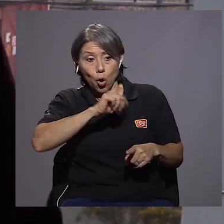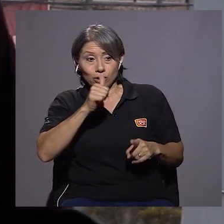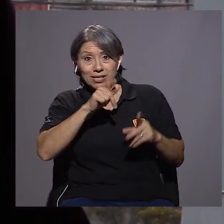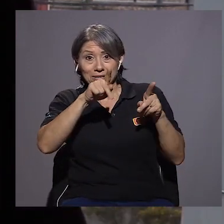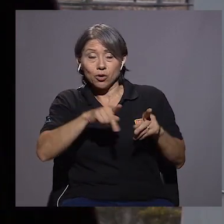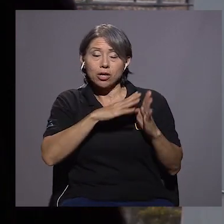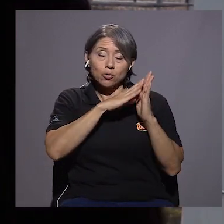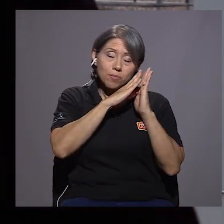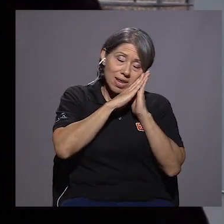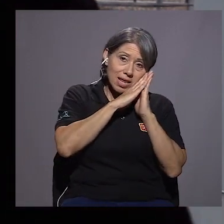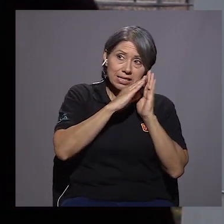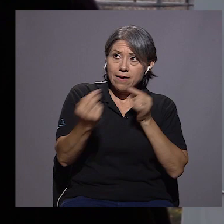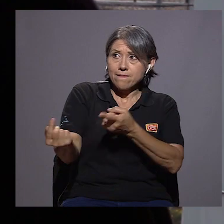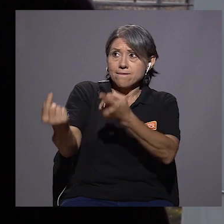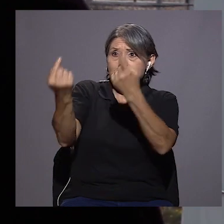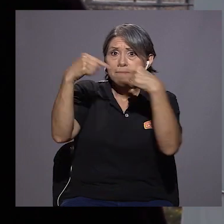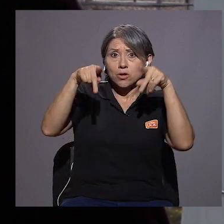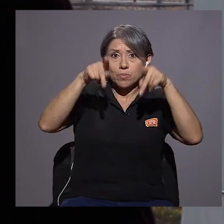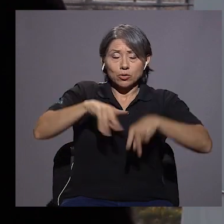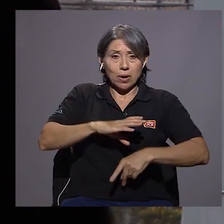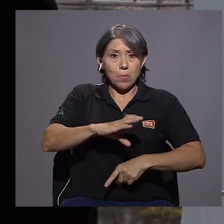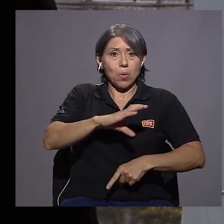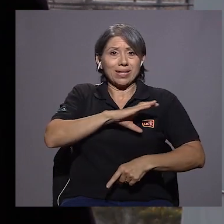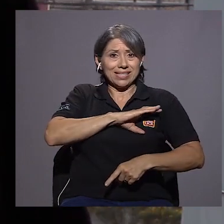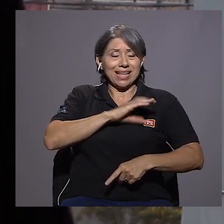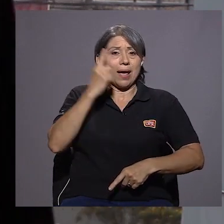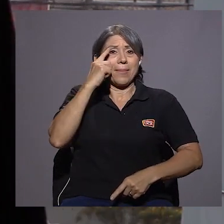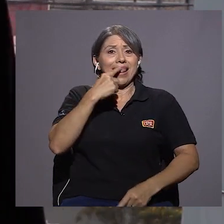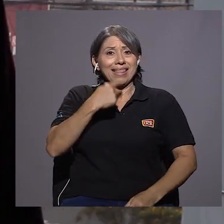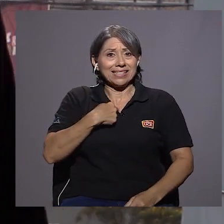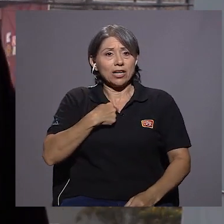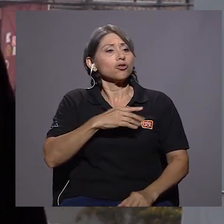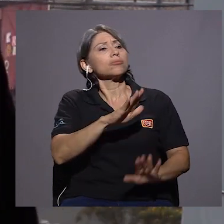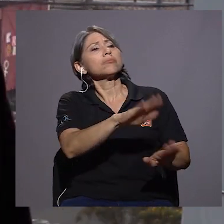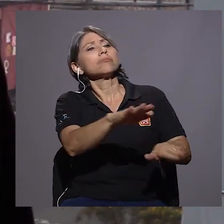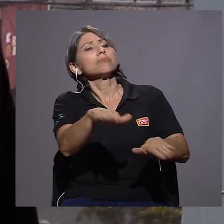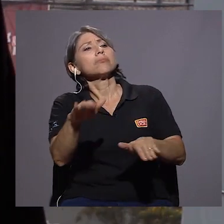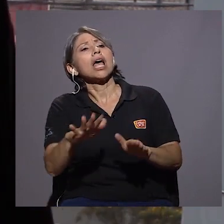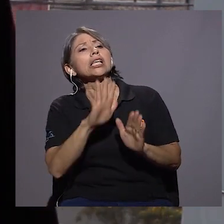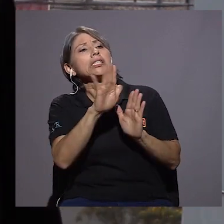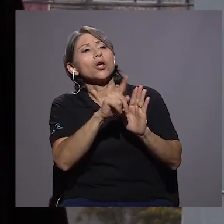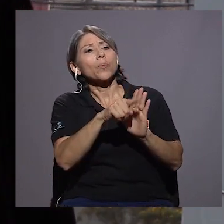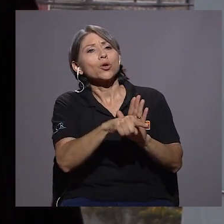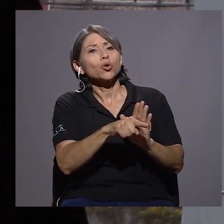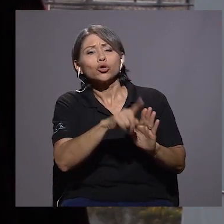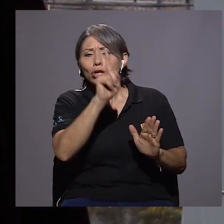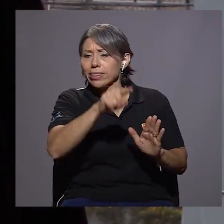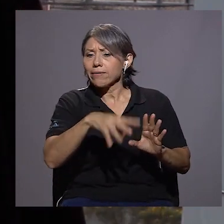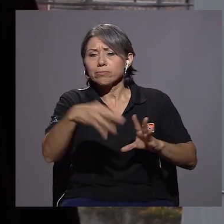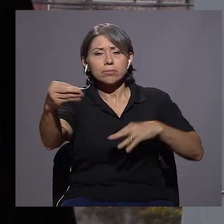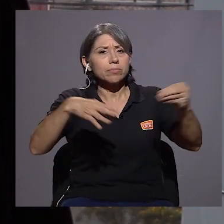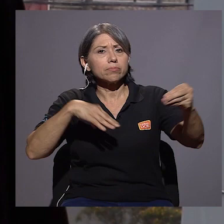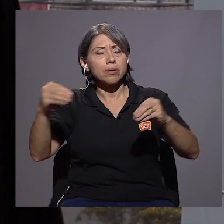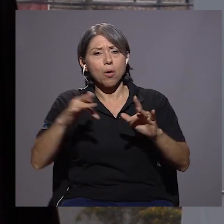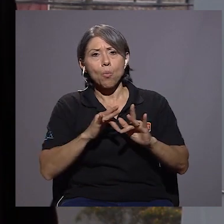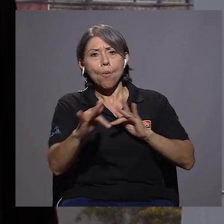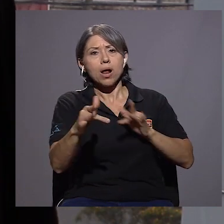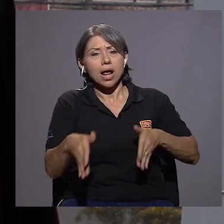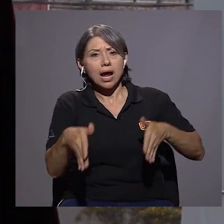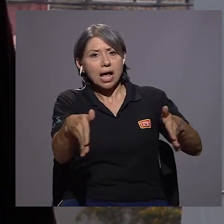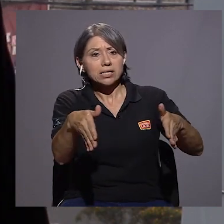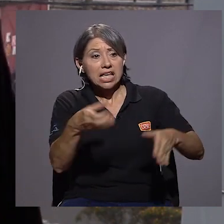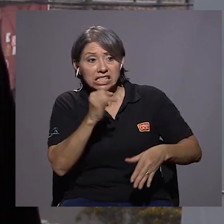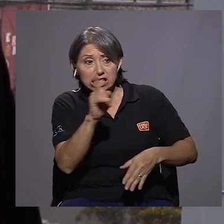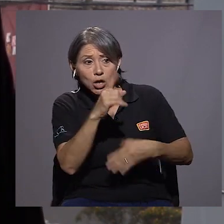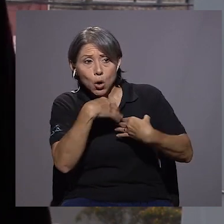durmiendo. Llegaron los antimotines, llegó la policía a decirnos 5 minutos, tienen que desalojar la